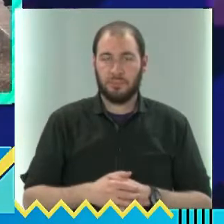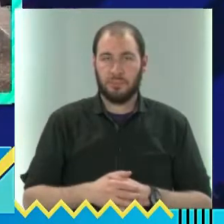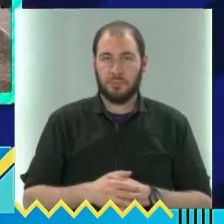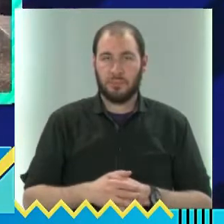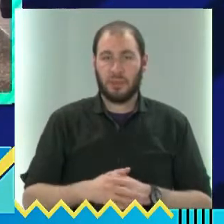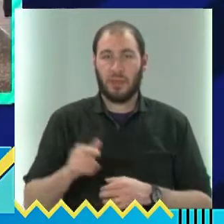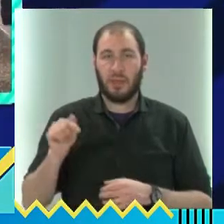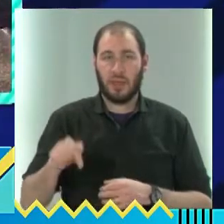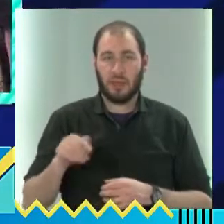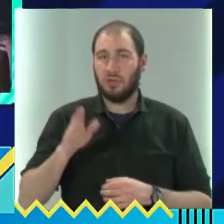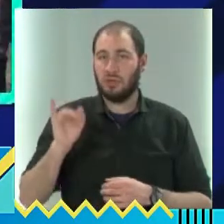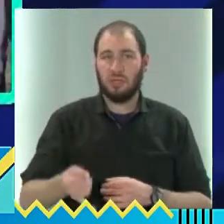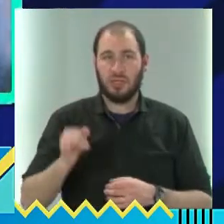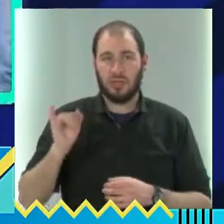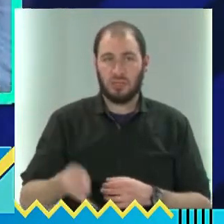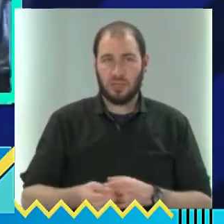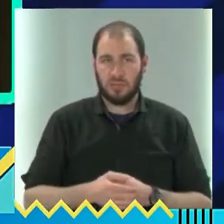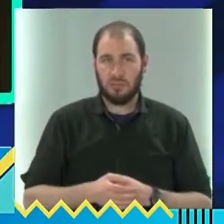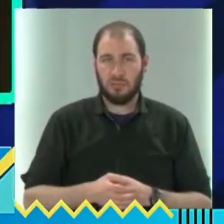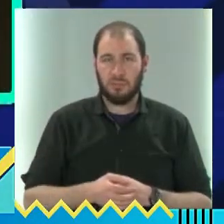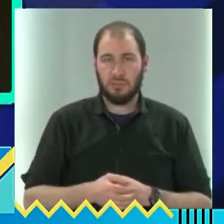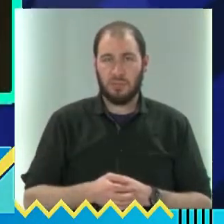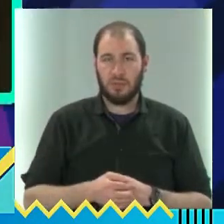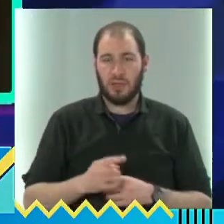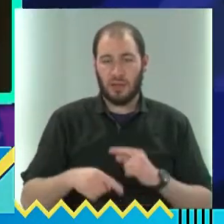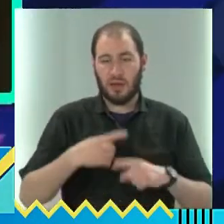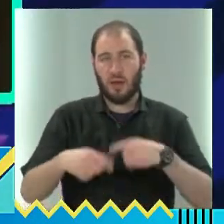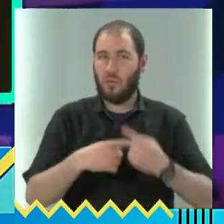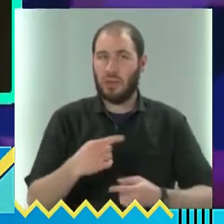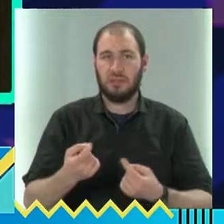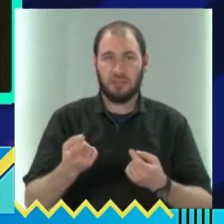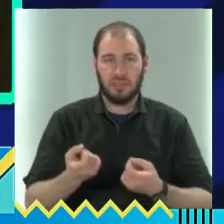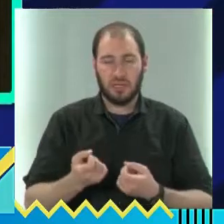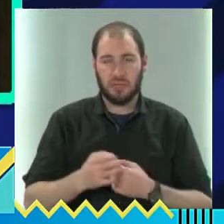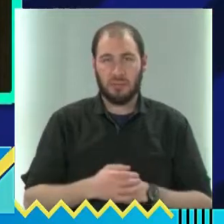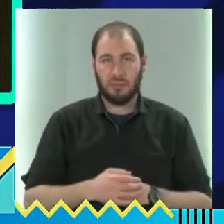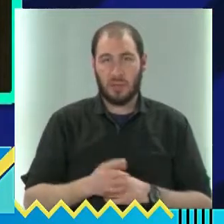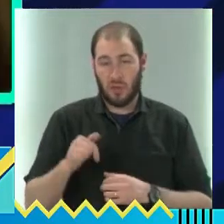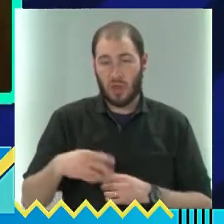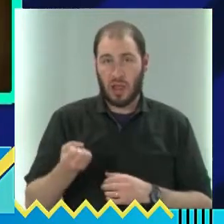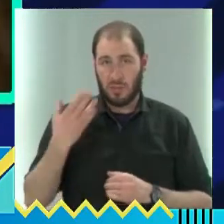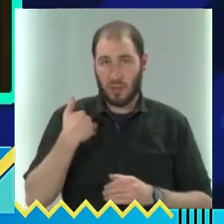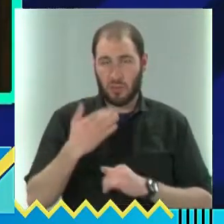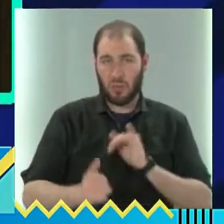esto tiene que sí o sí ser renovado. Como dije esta mañana,